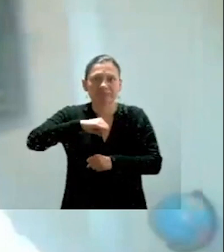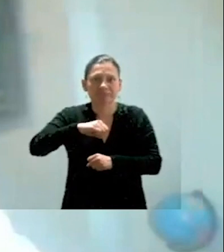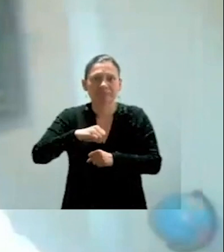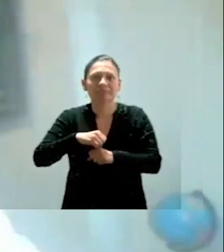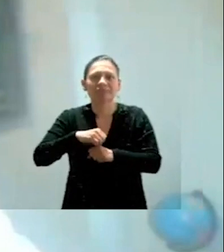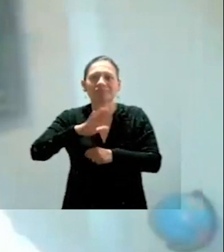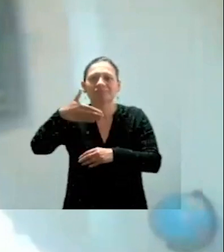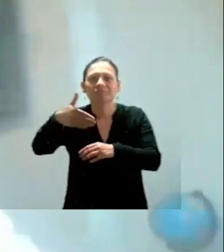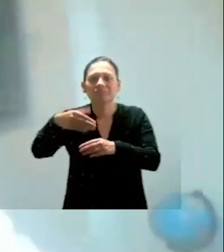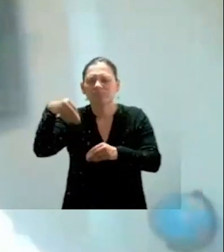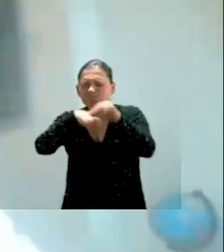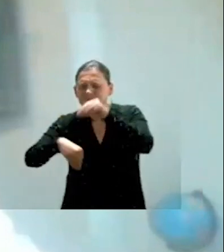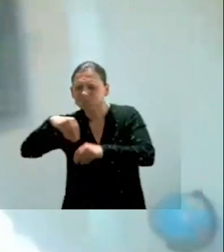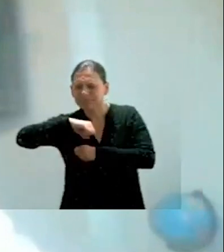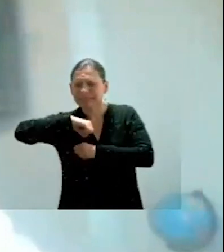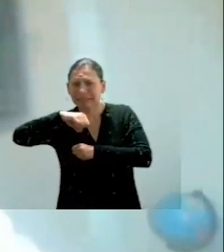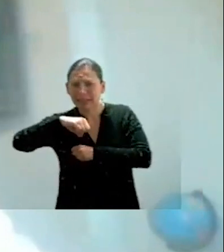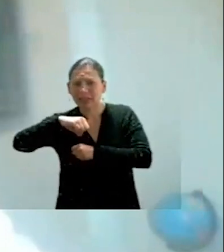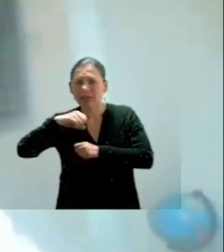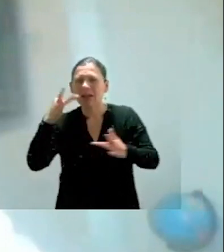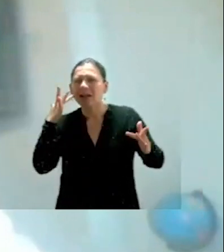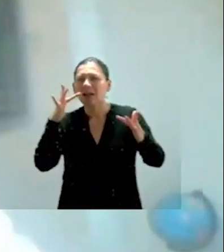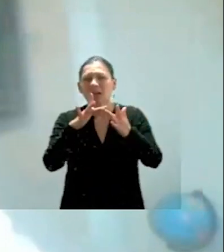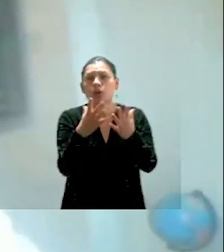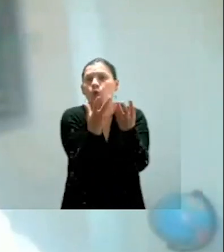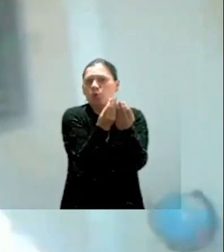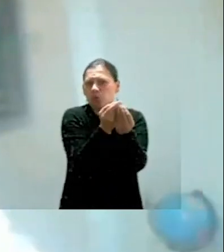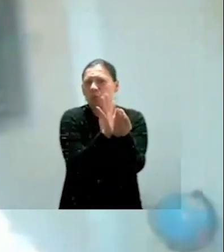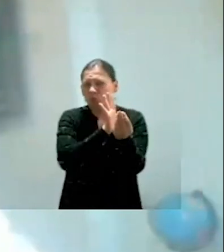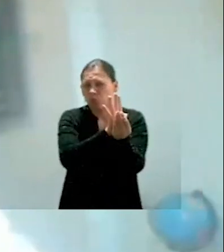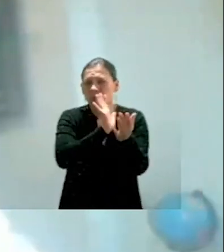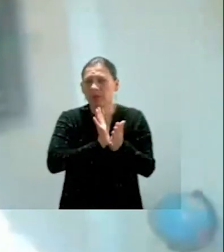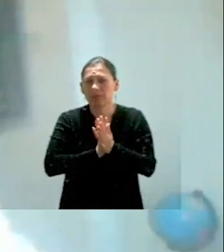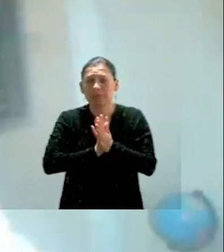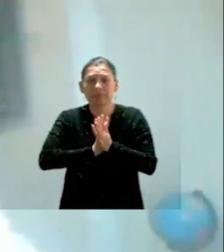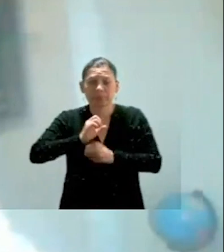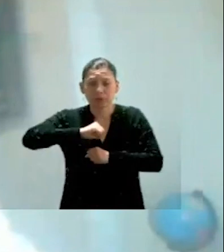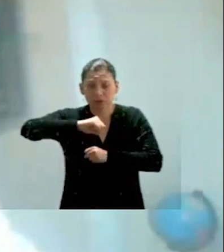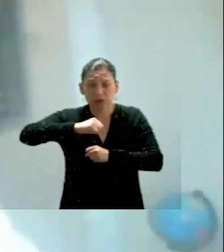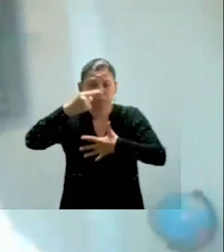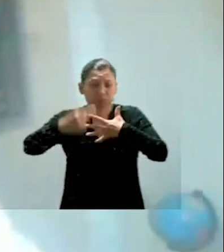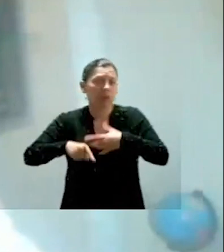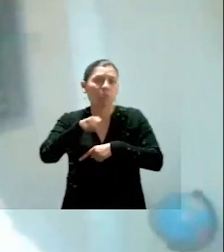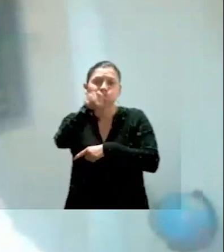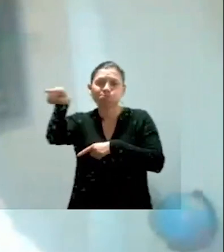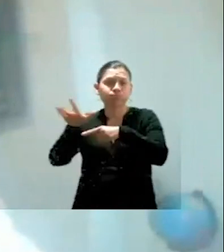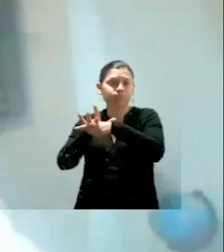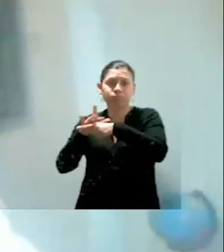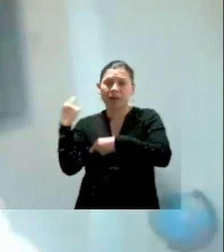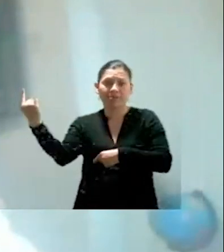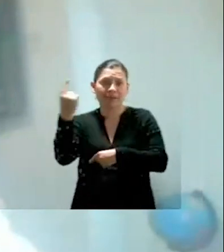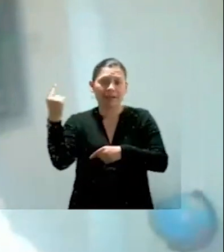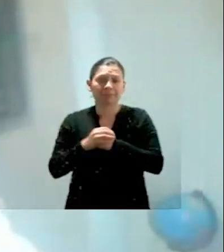fundamentales ha sido una de las, a mi juicio, una de las grandes